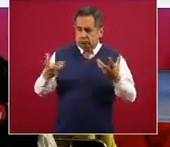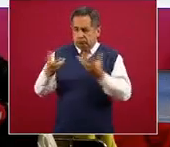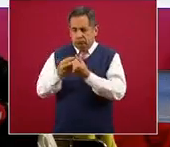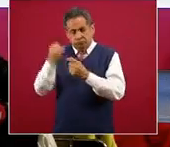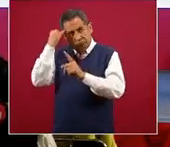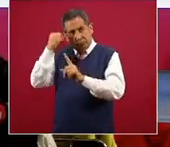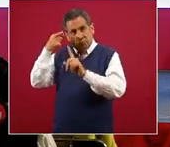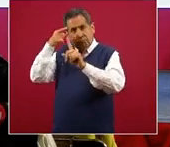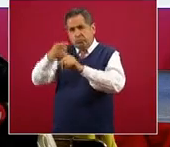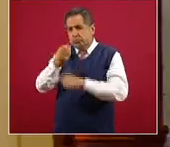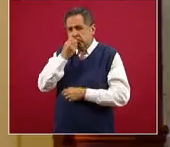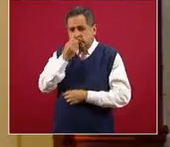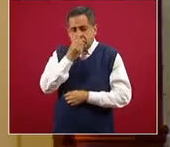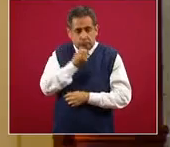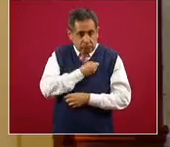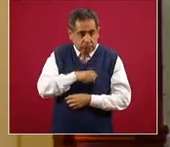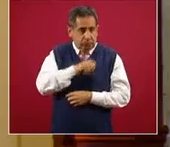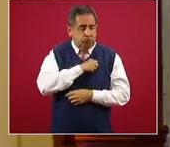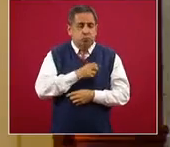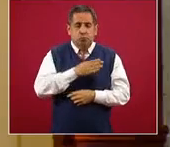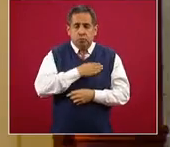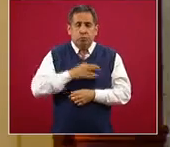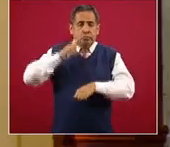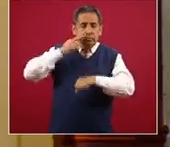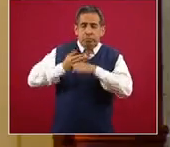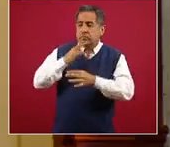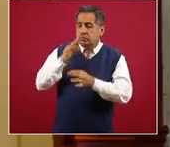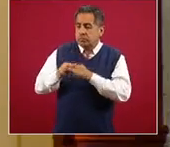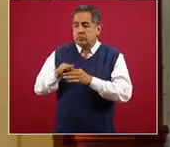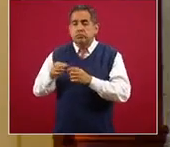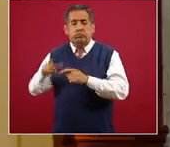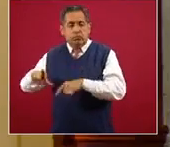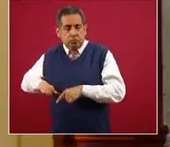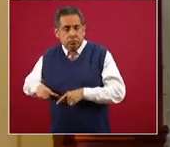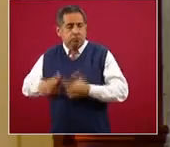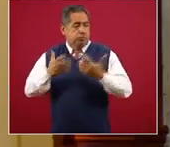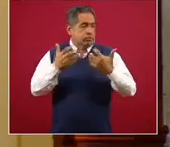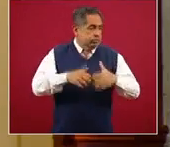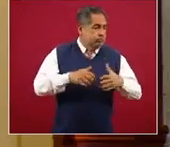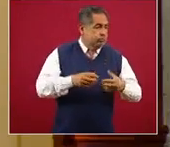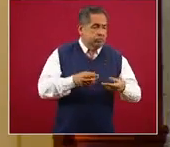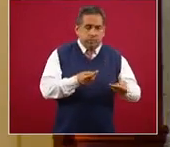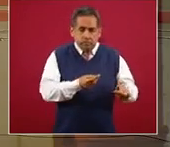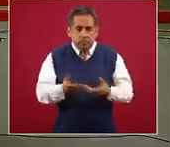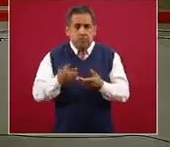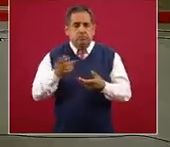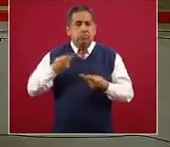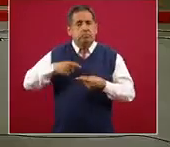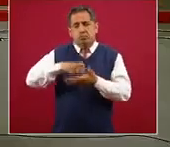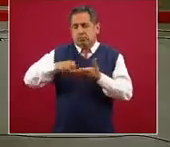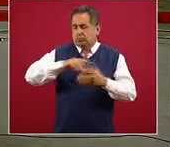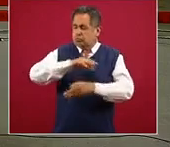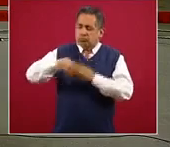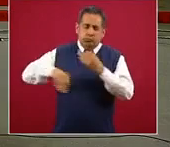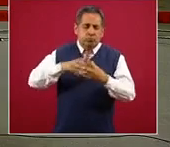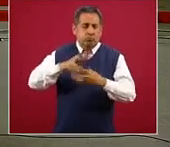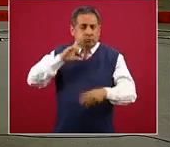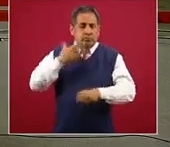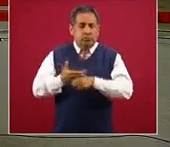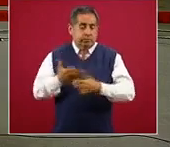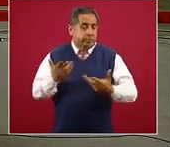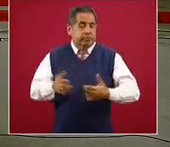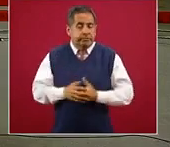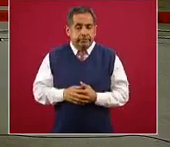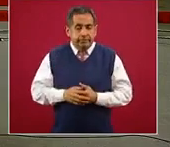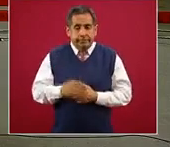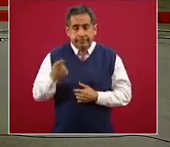alimentación saludable como una tarea de corresponsabilidad entre gobierno, productores y consumidores. Entonces, es una acción